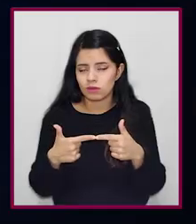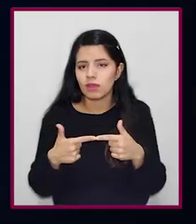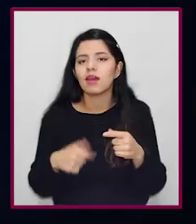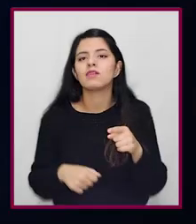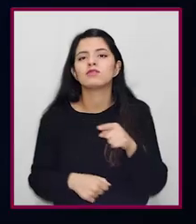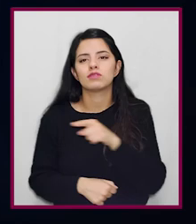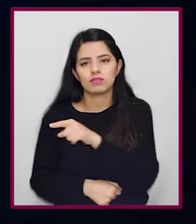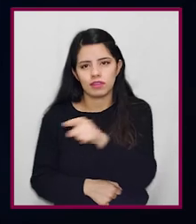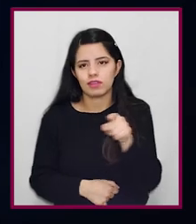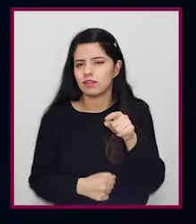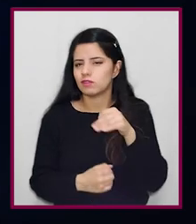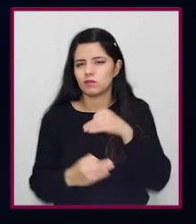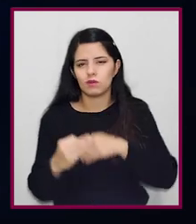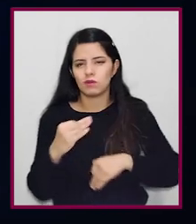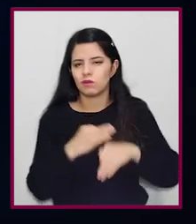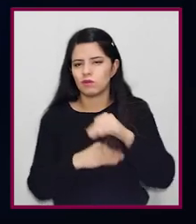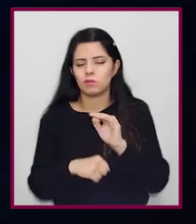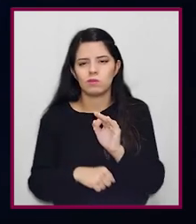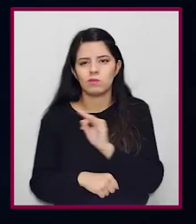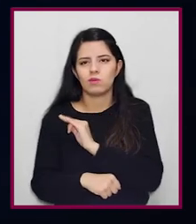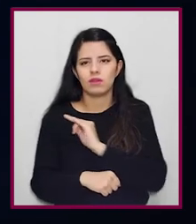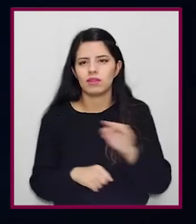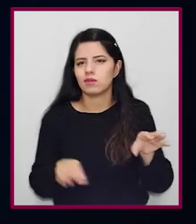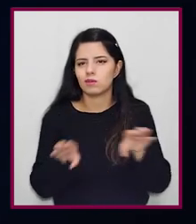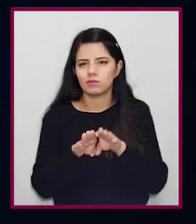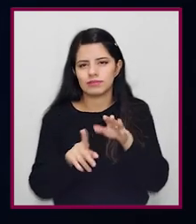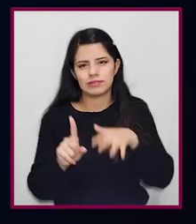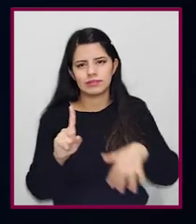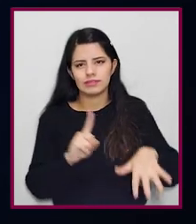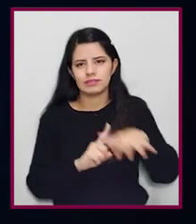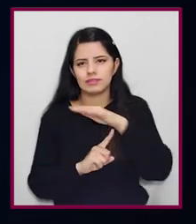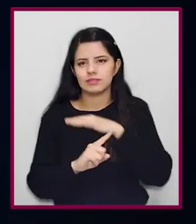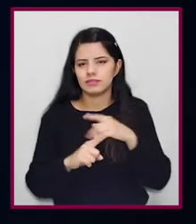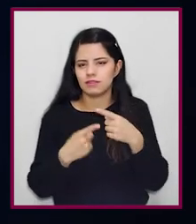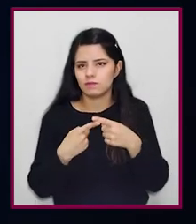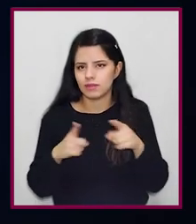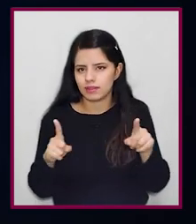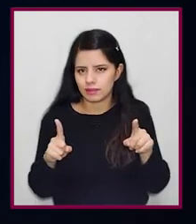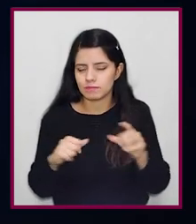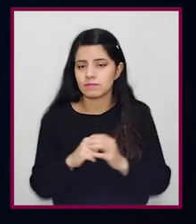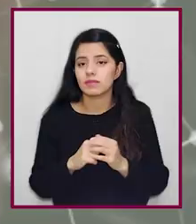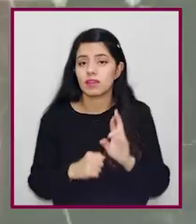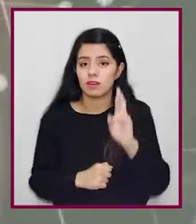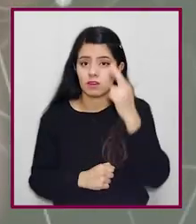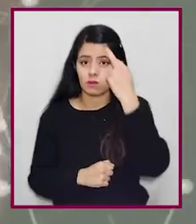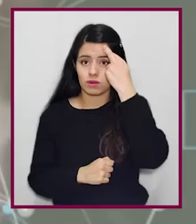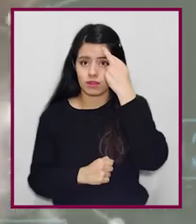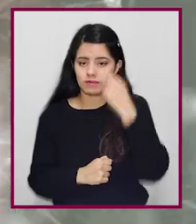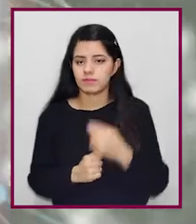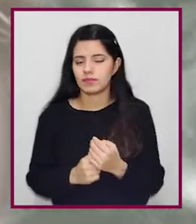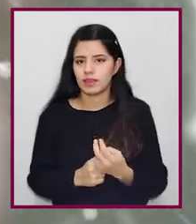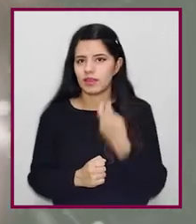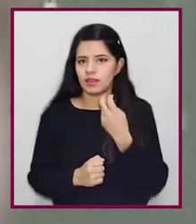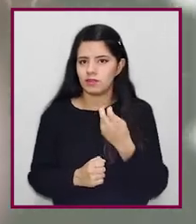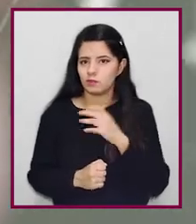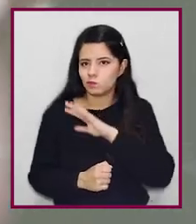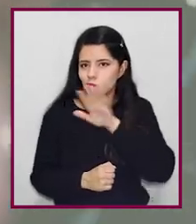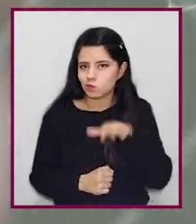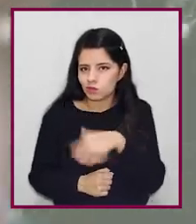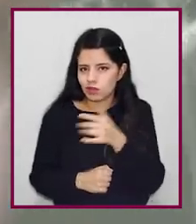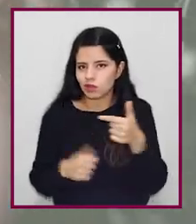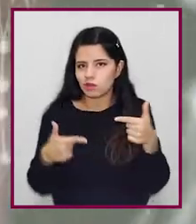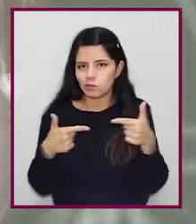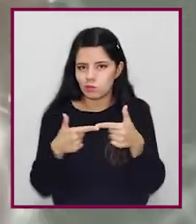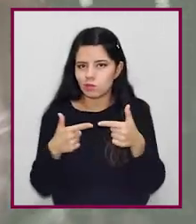nosotros tendríamos un entorno totalmente distinto, ¿no? Recordemos que normalmente se asocian estos buscadores o estos motores